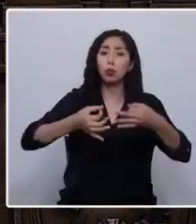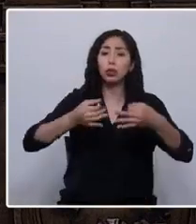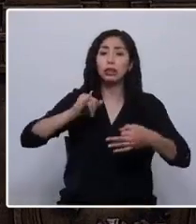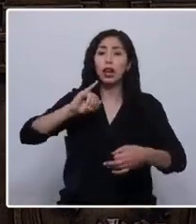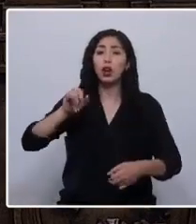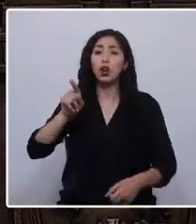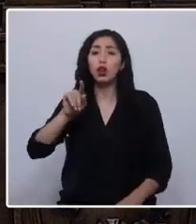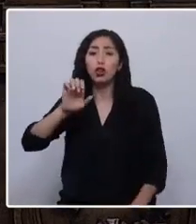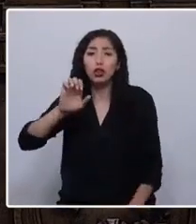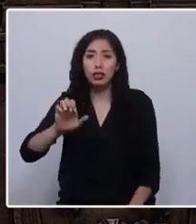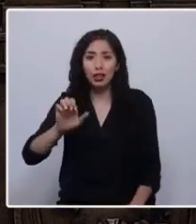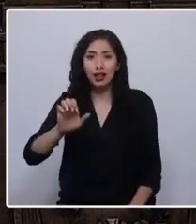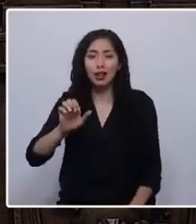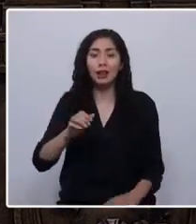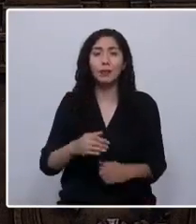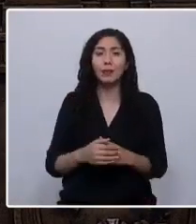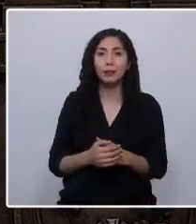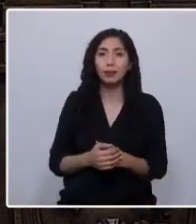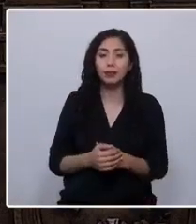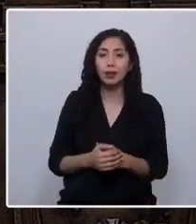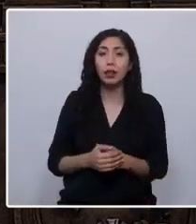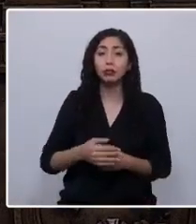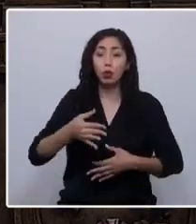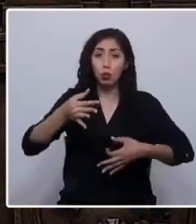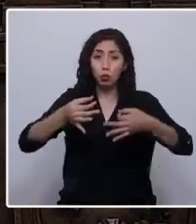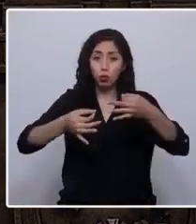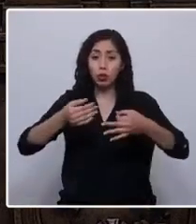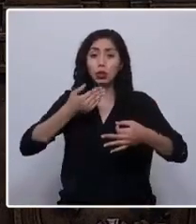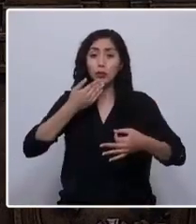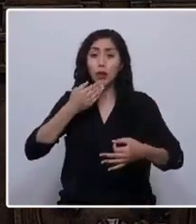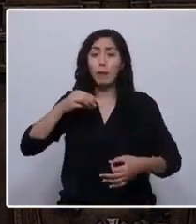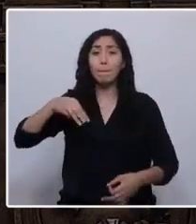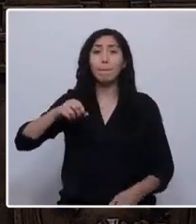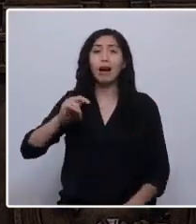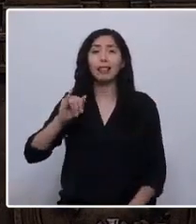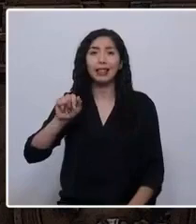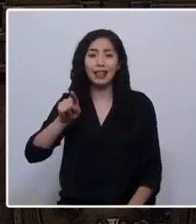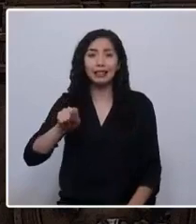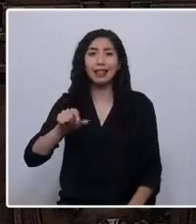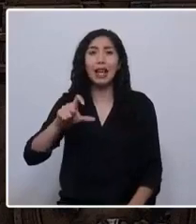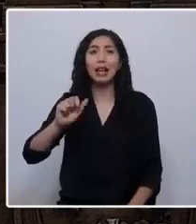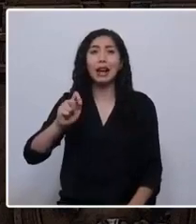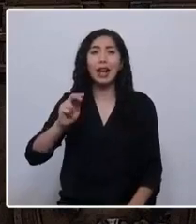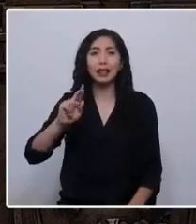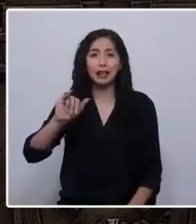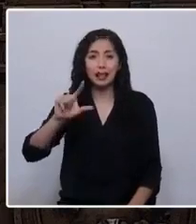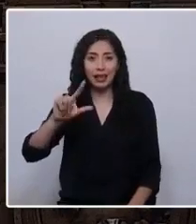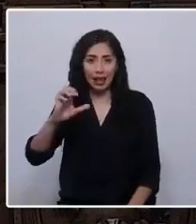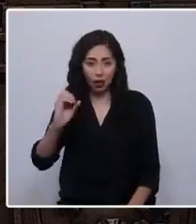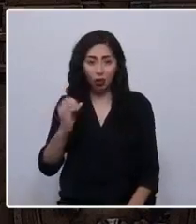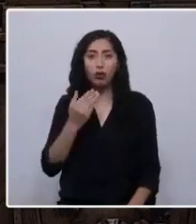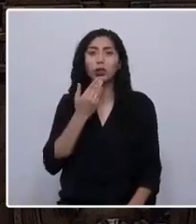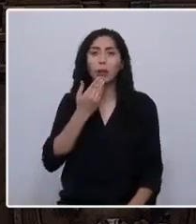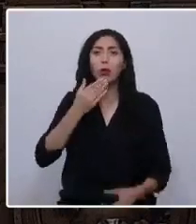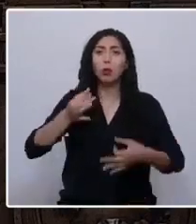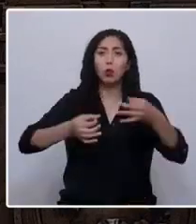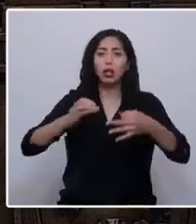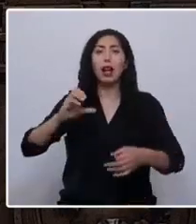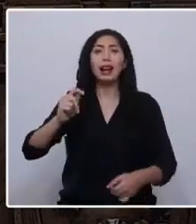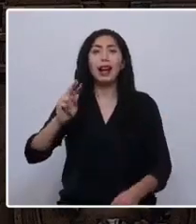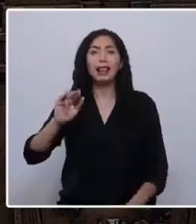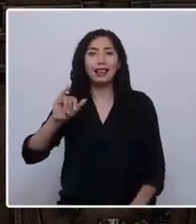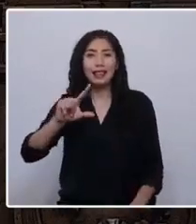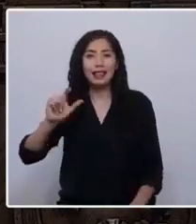Gerardo Huenante Huenante. Justicia para Matías Catrileo Quesada. Justicia para Camilo